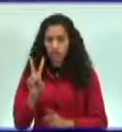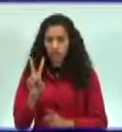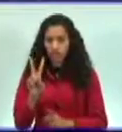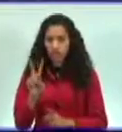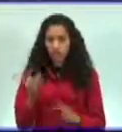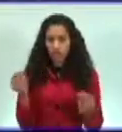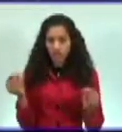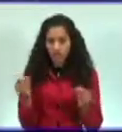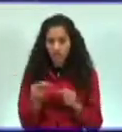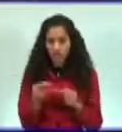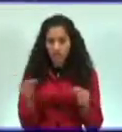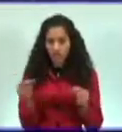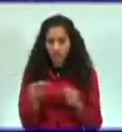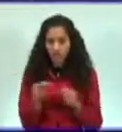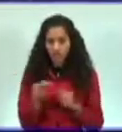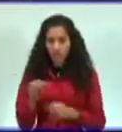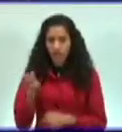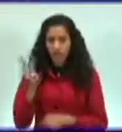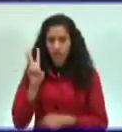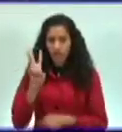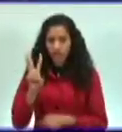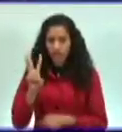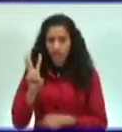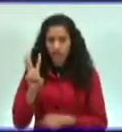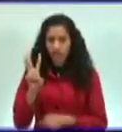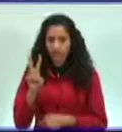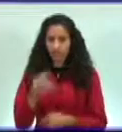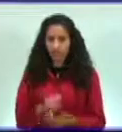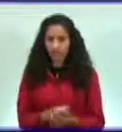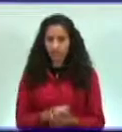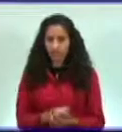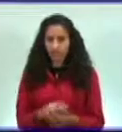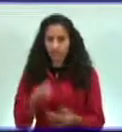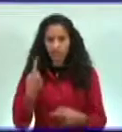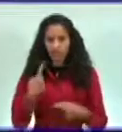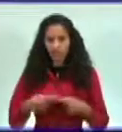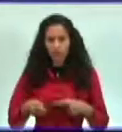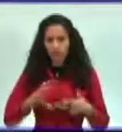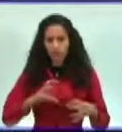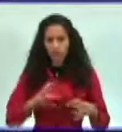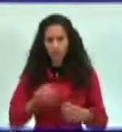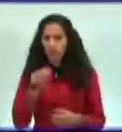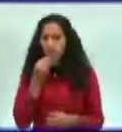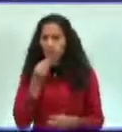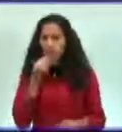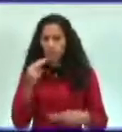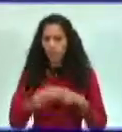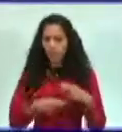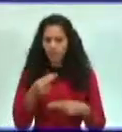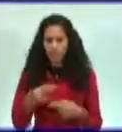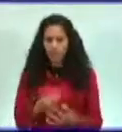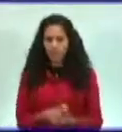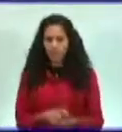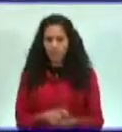es igual a 3. ¿De qué otra manera lo podemos decir?